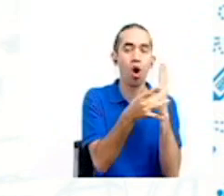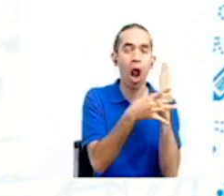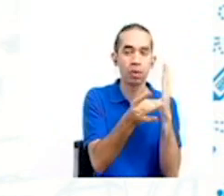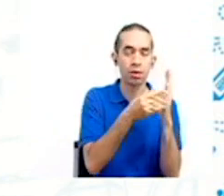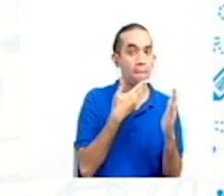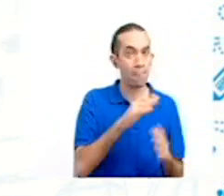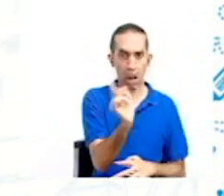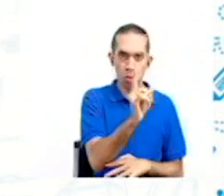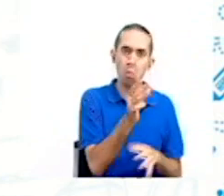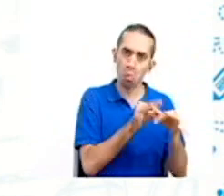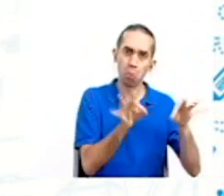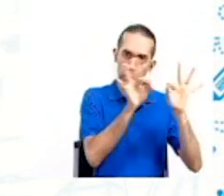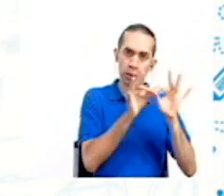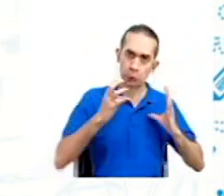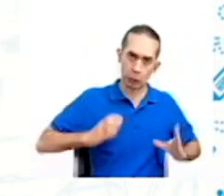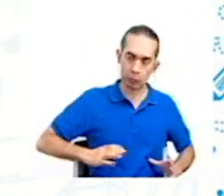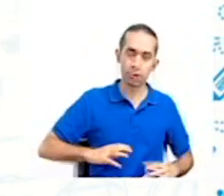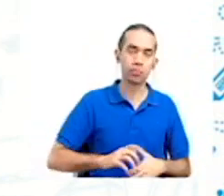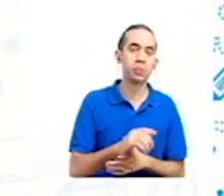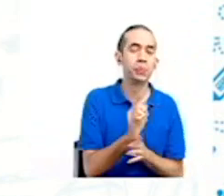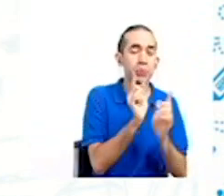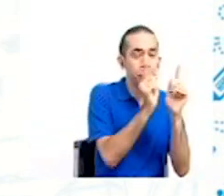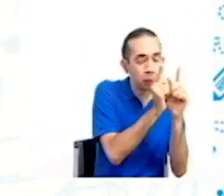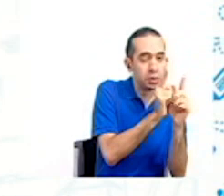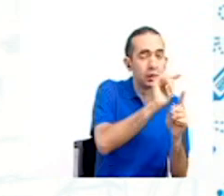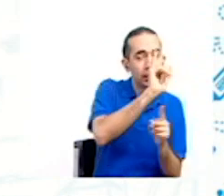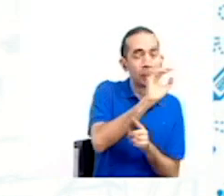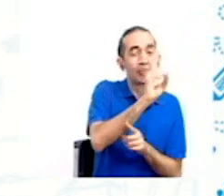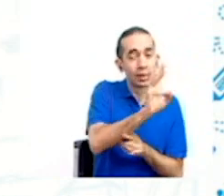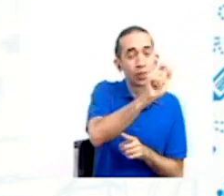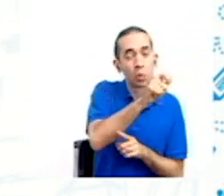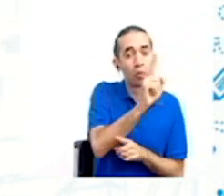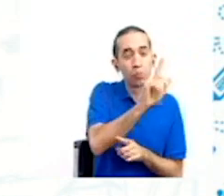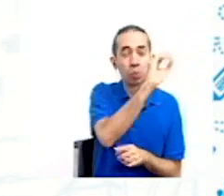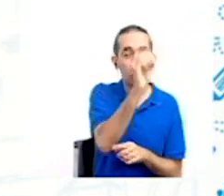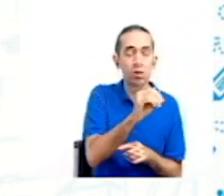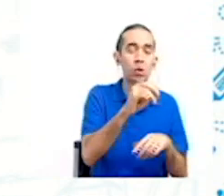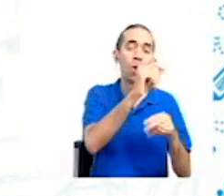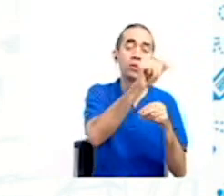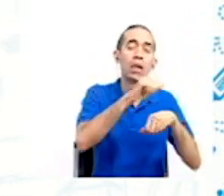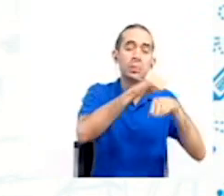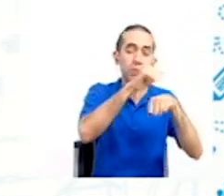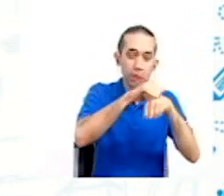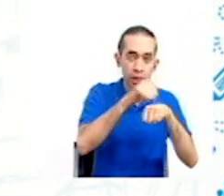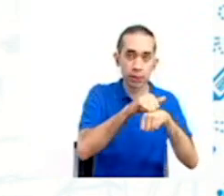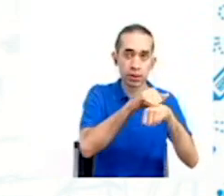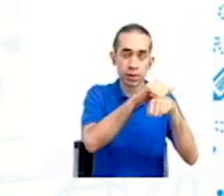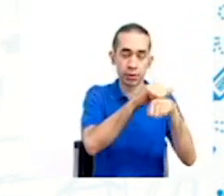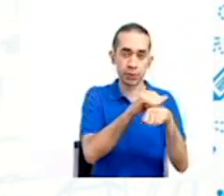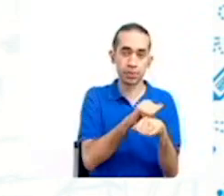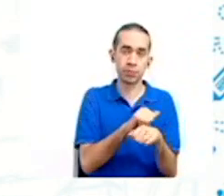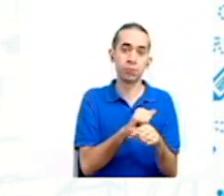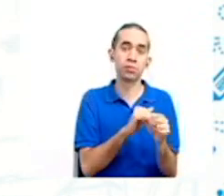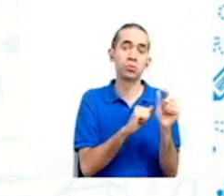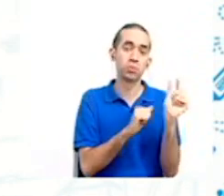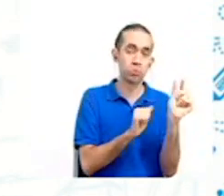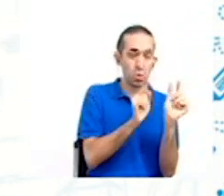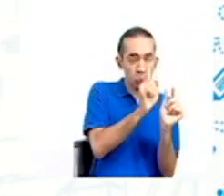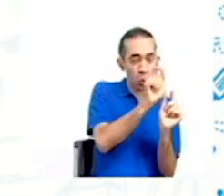cuerpo. Un 6,1% son sales minerales. Y solamente